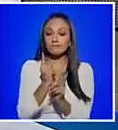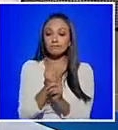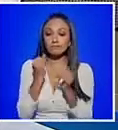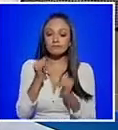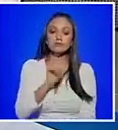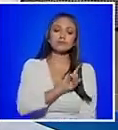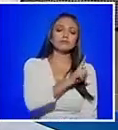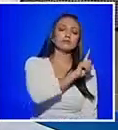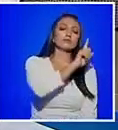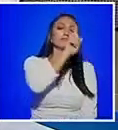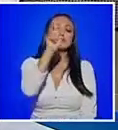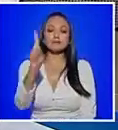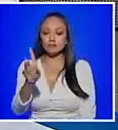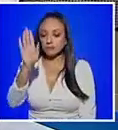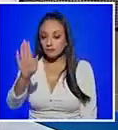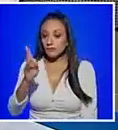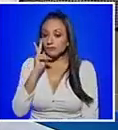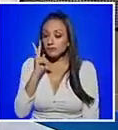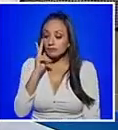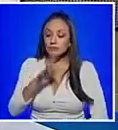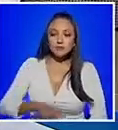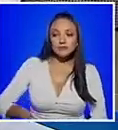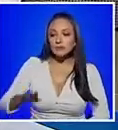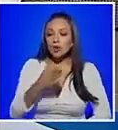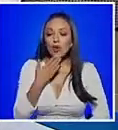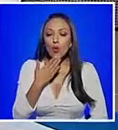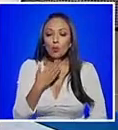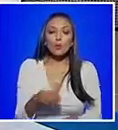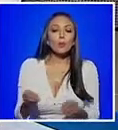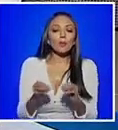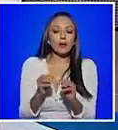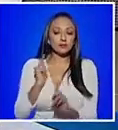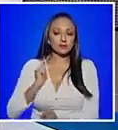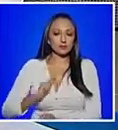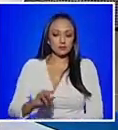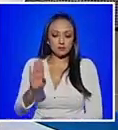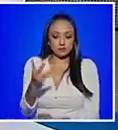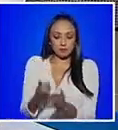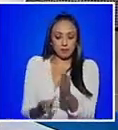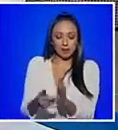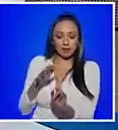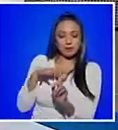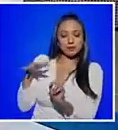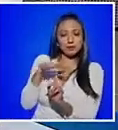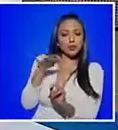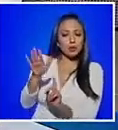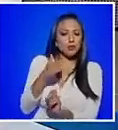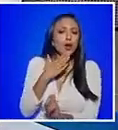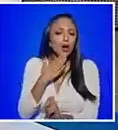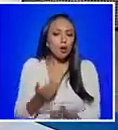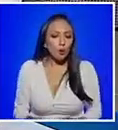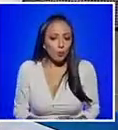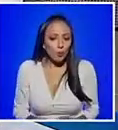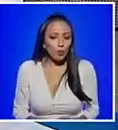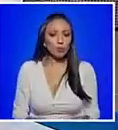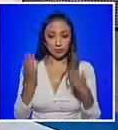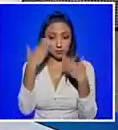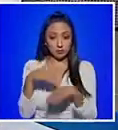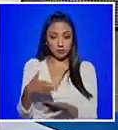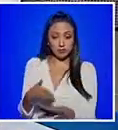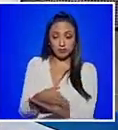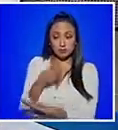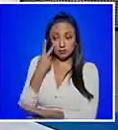se ha trasladado hasta ese punto del norte de Quito para conocer más detalles, cuál es la situación. Algo ya podemos evidenciar a